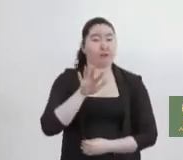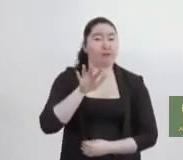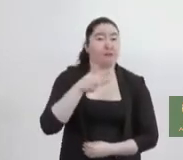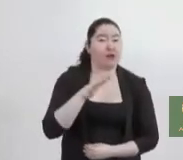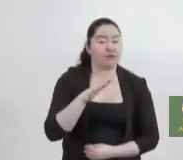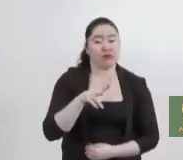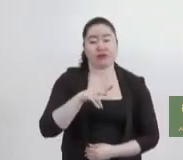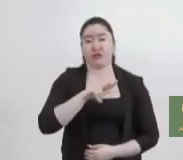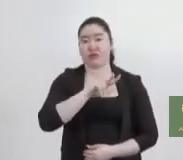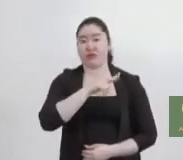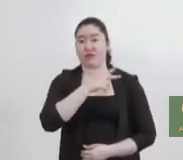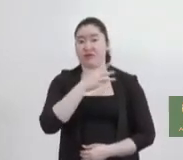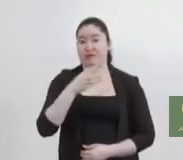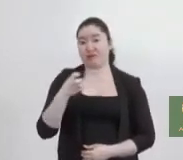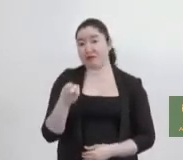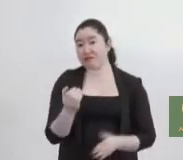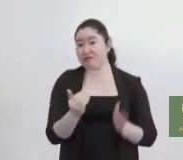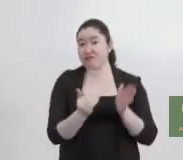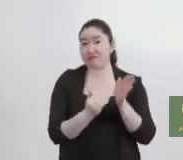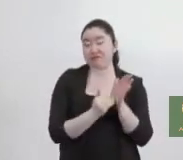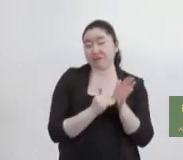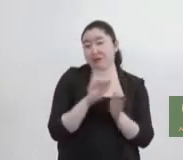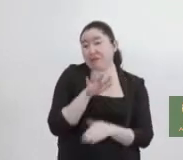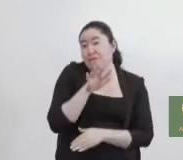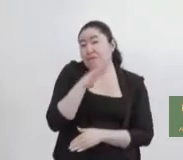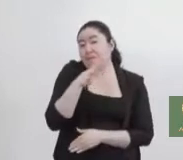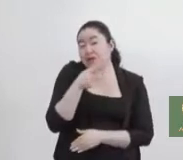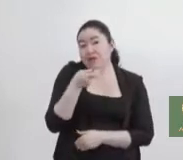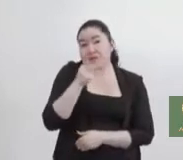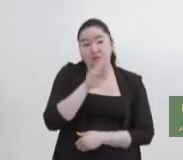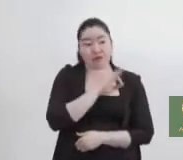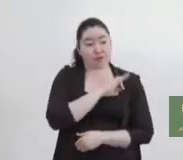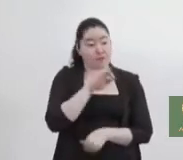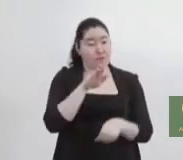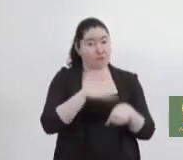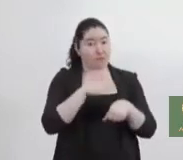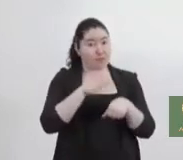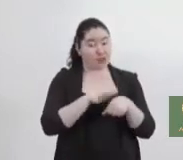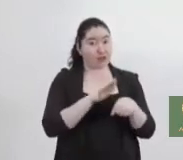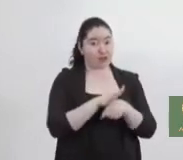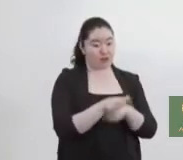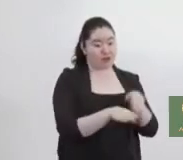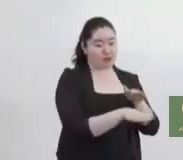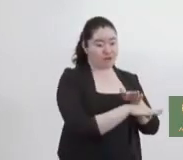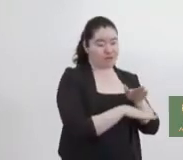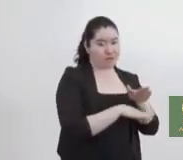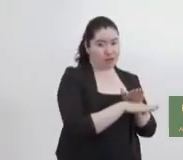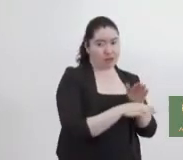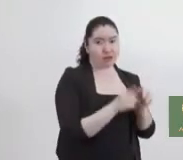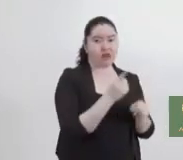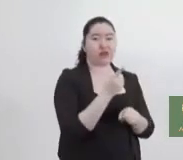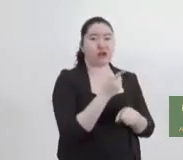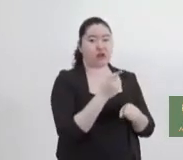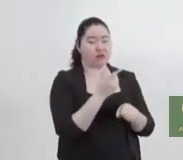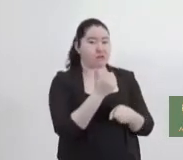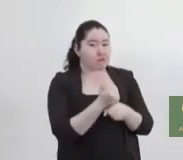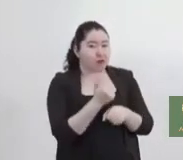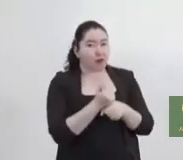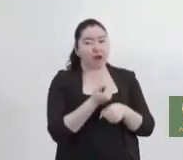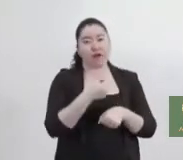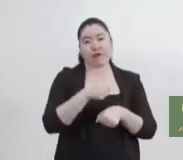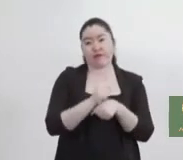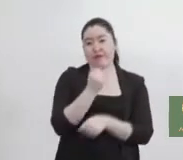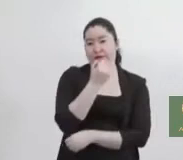sobre 300,000, pero pudieran llegar a ser más, contando inclusive la educación básica, pública y privada,